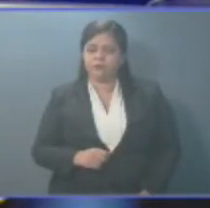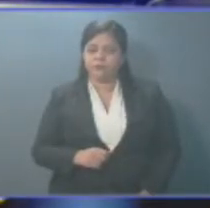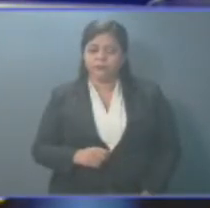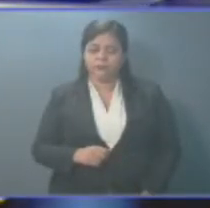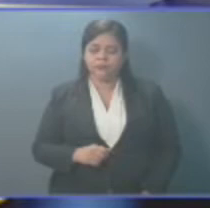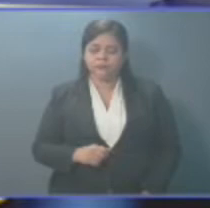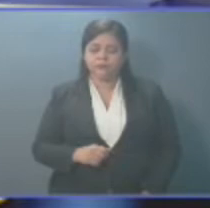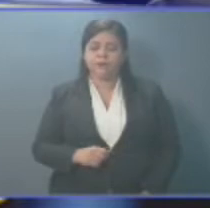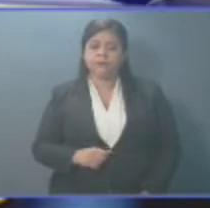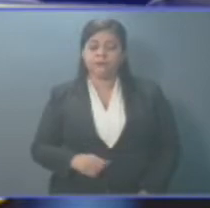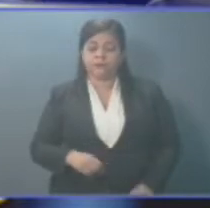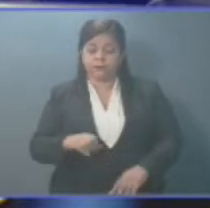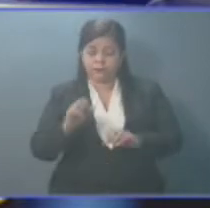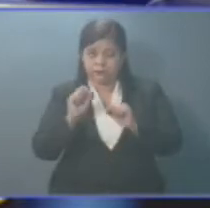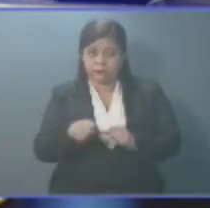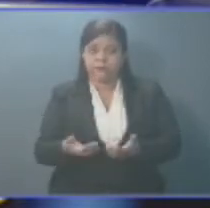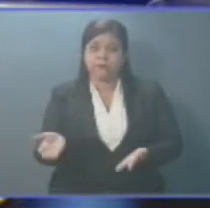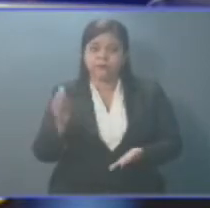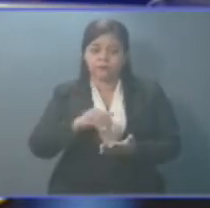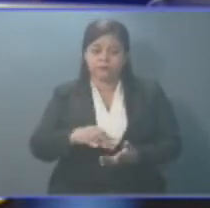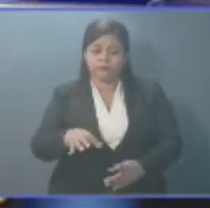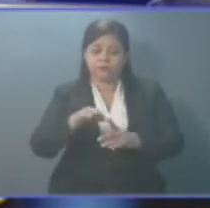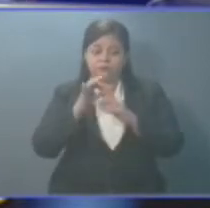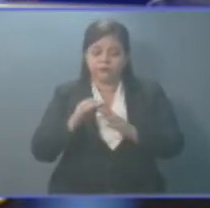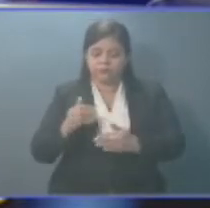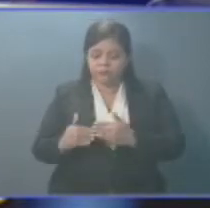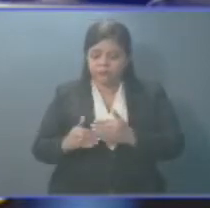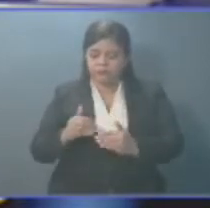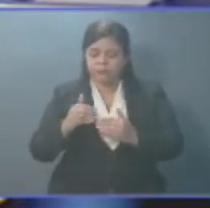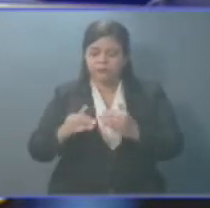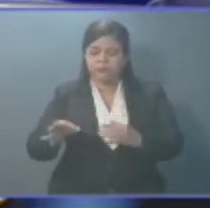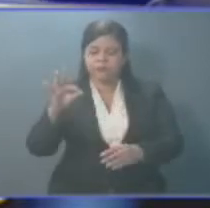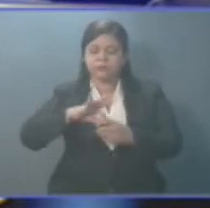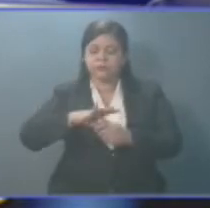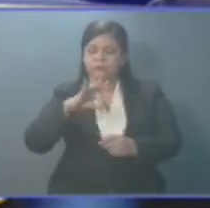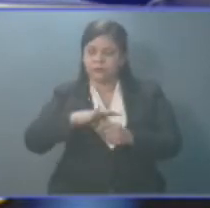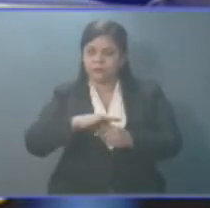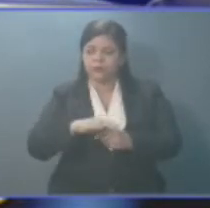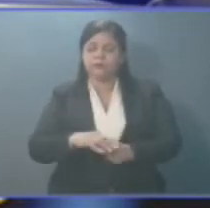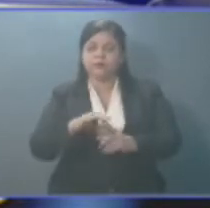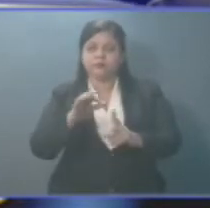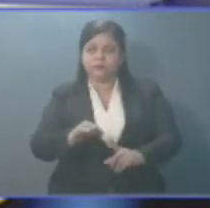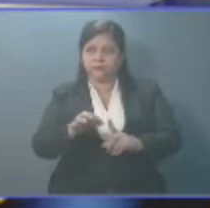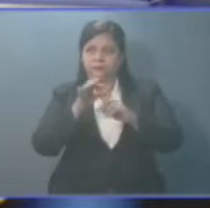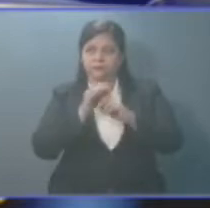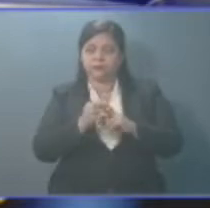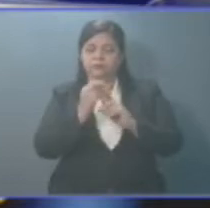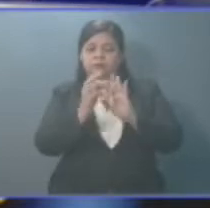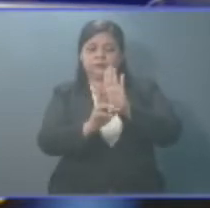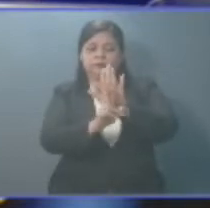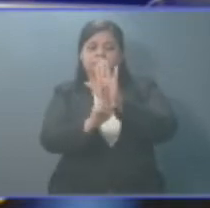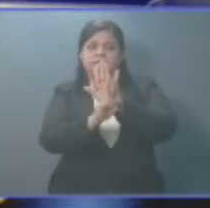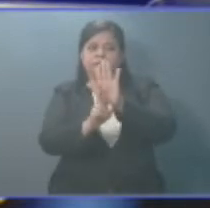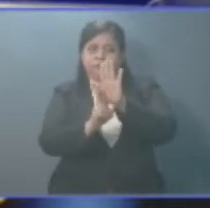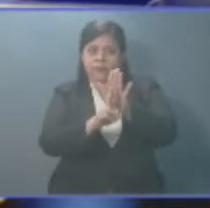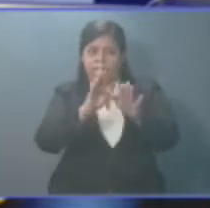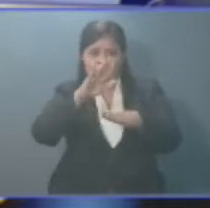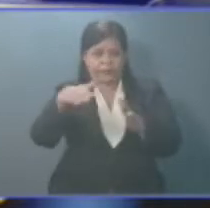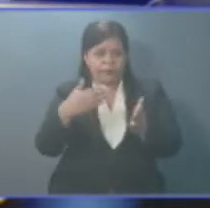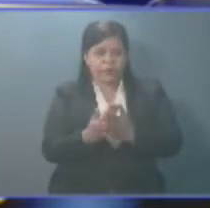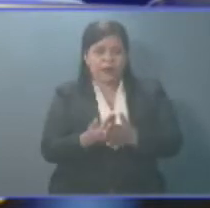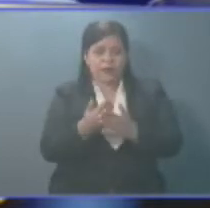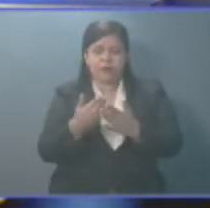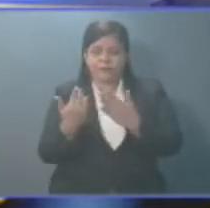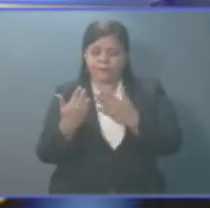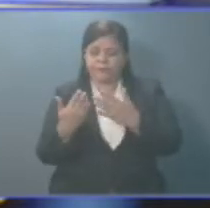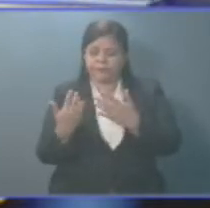o ser electos en los procesos de elecciones y nombramientos de los representantes del